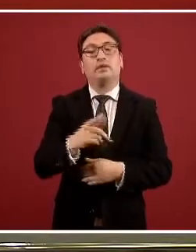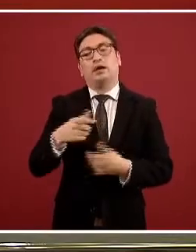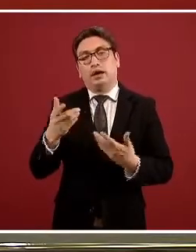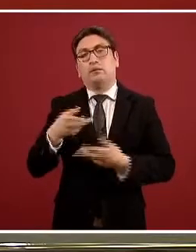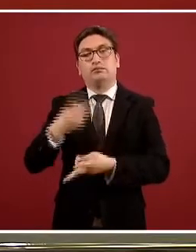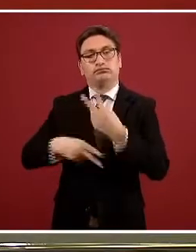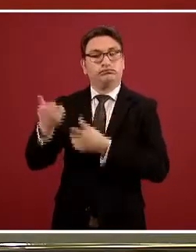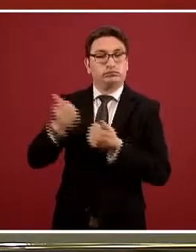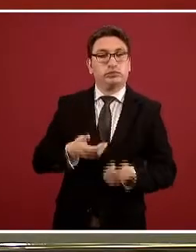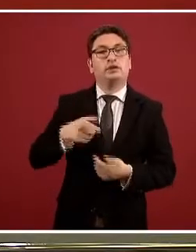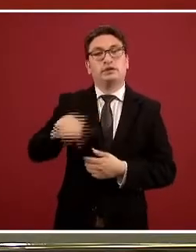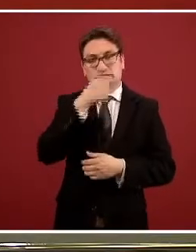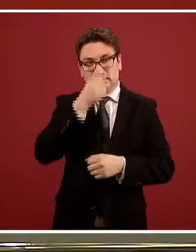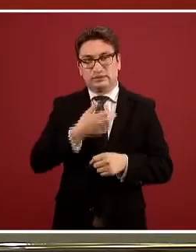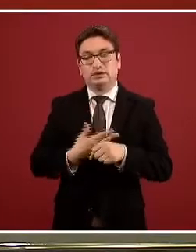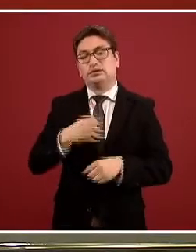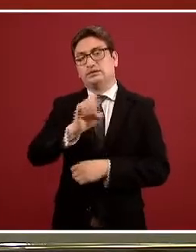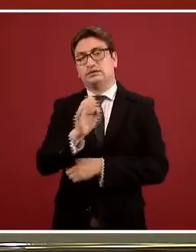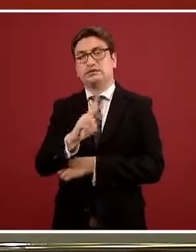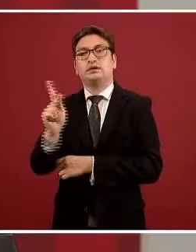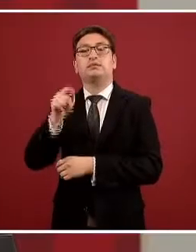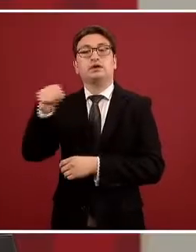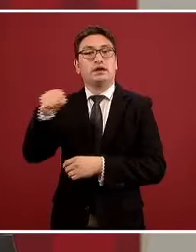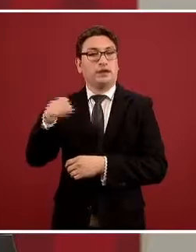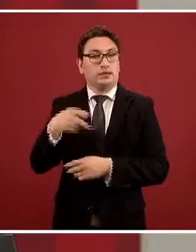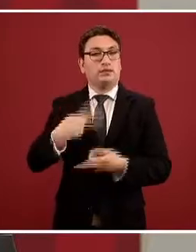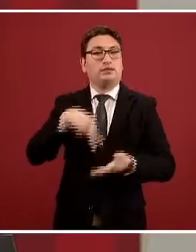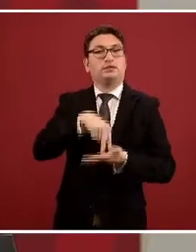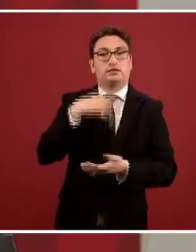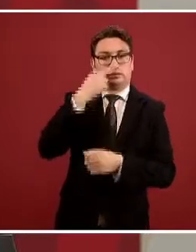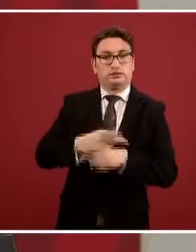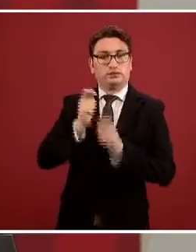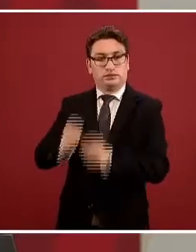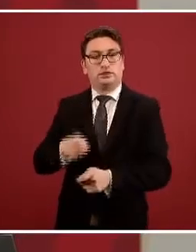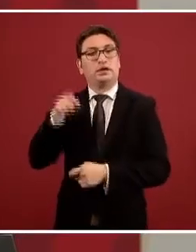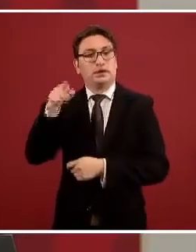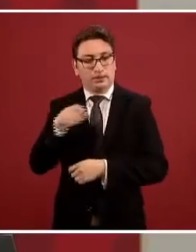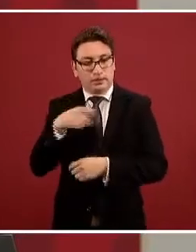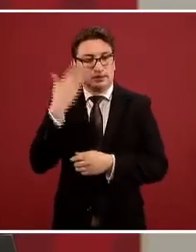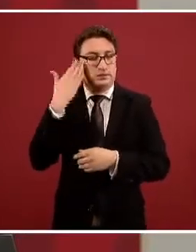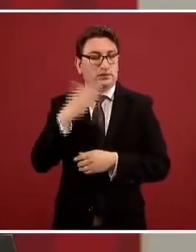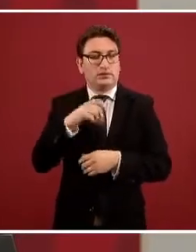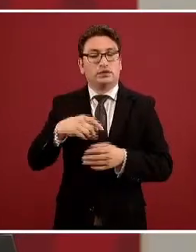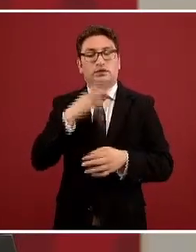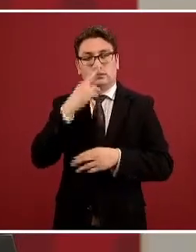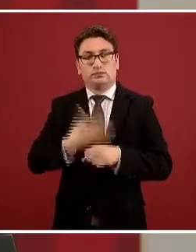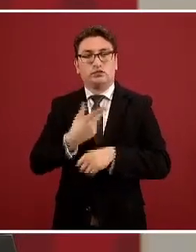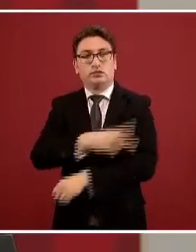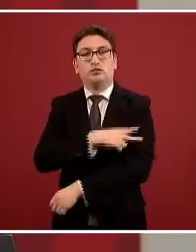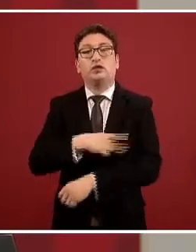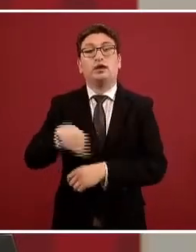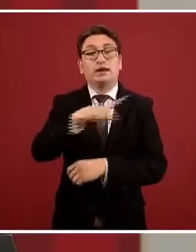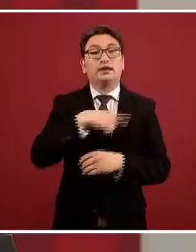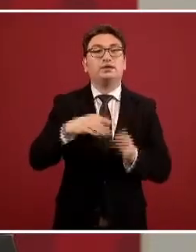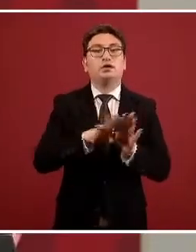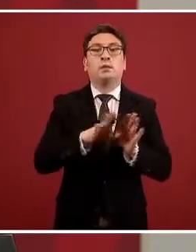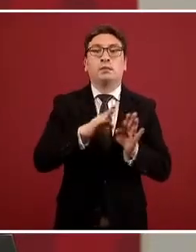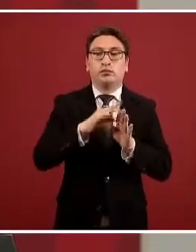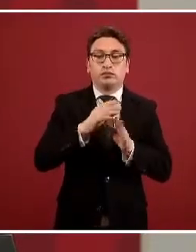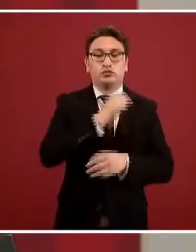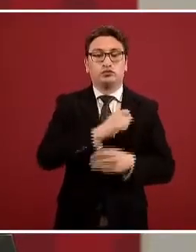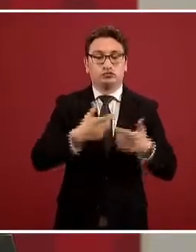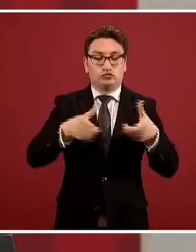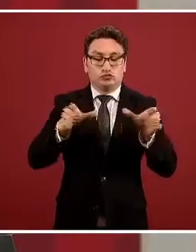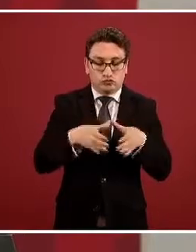la Secretaría de Educación Pública, a través de su titular, además es vocal del Consejo de Salubridad General. Entonces,